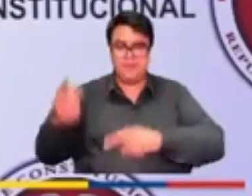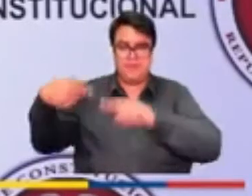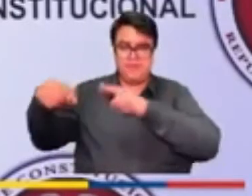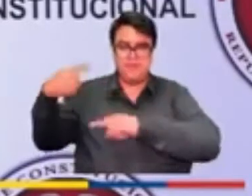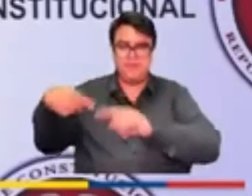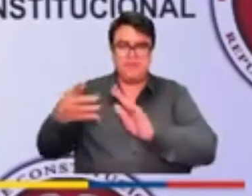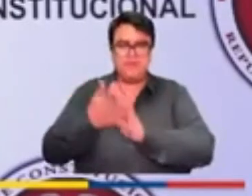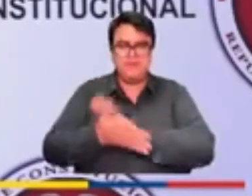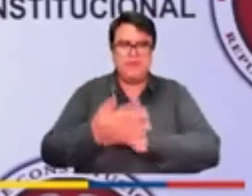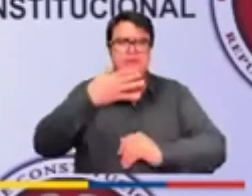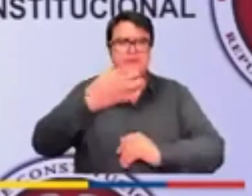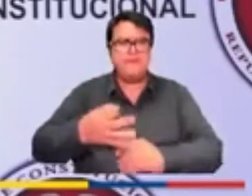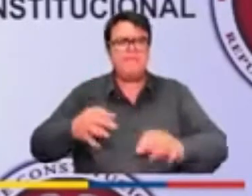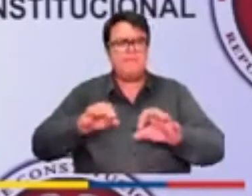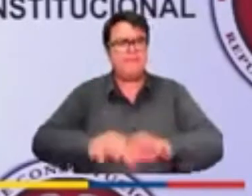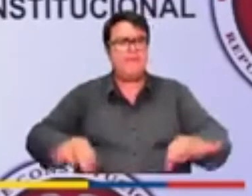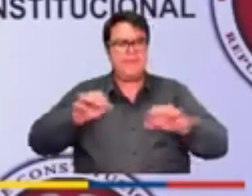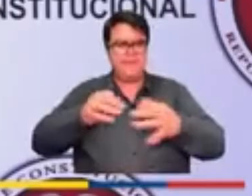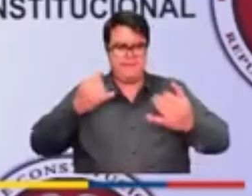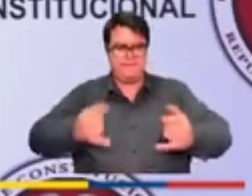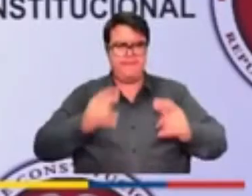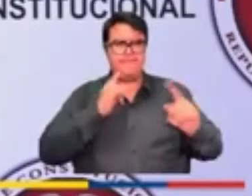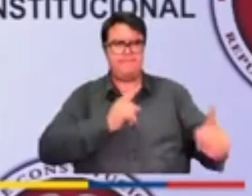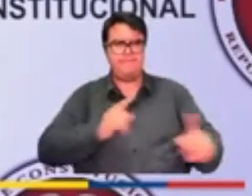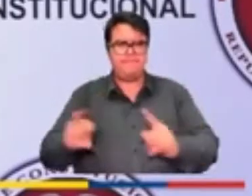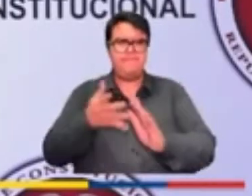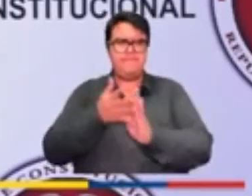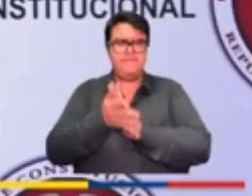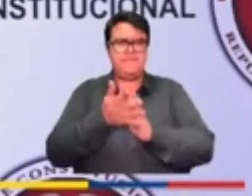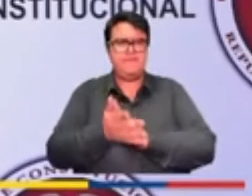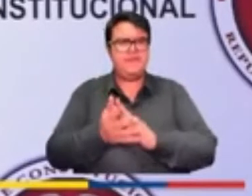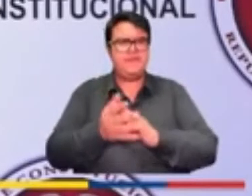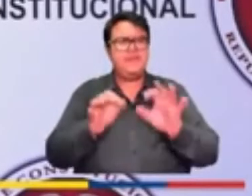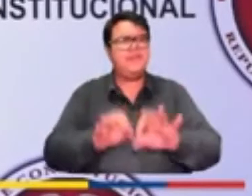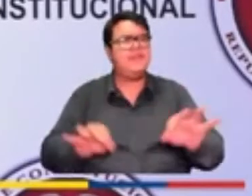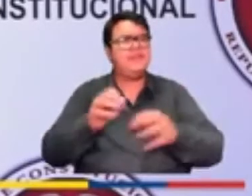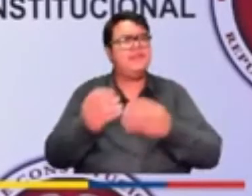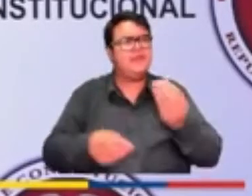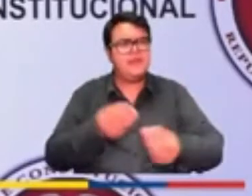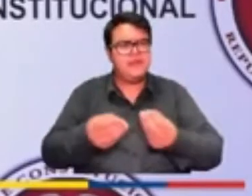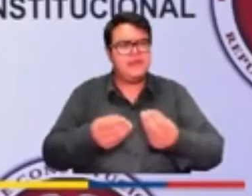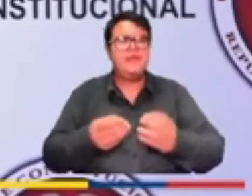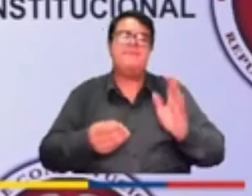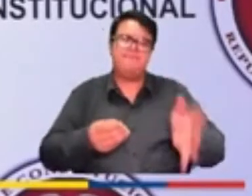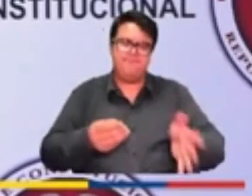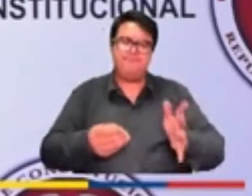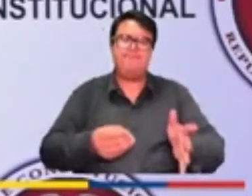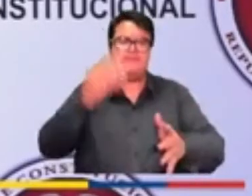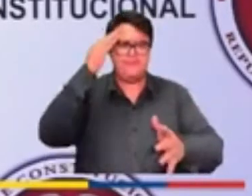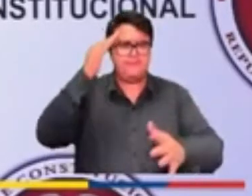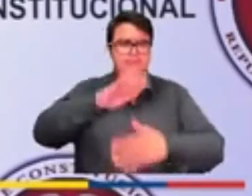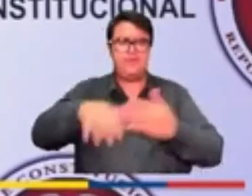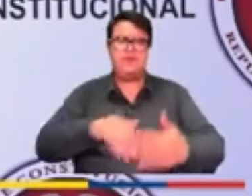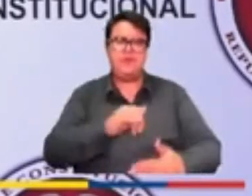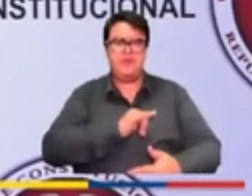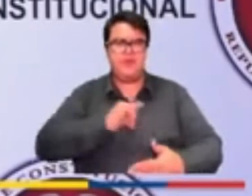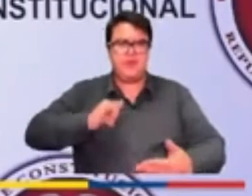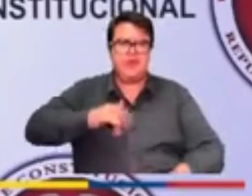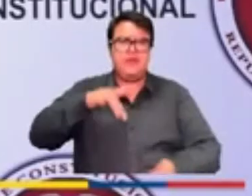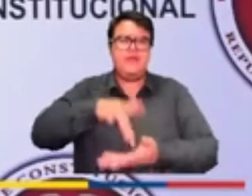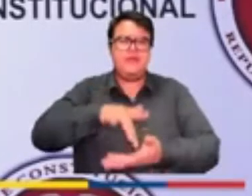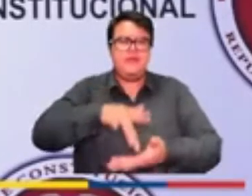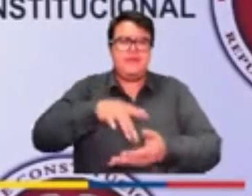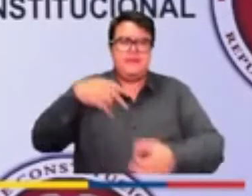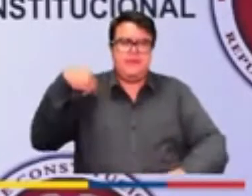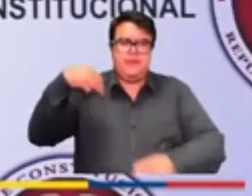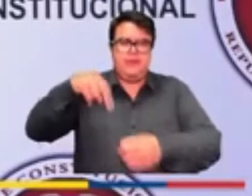las medidas que en virtud de esta declaratoria se adopten deben atender la autonomía y participación indígena. En